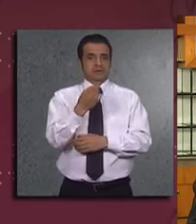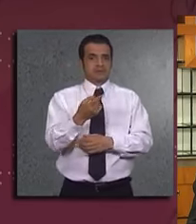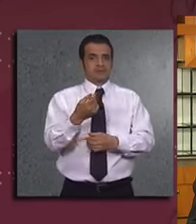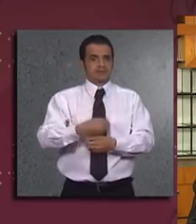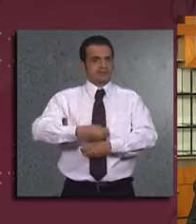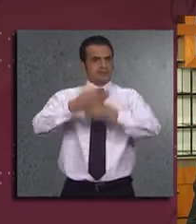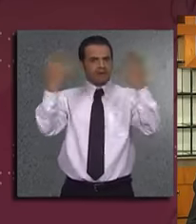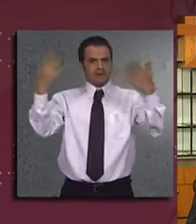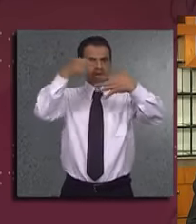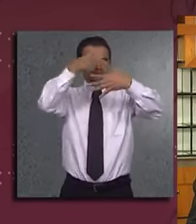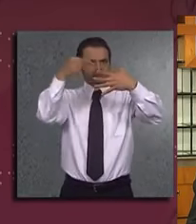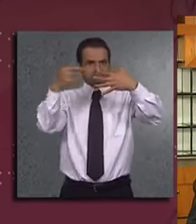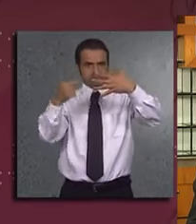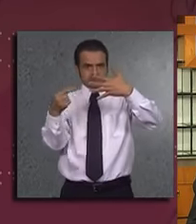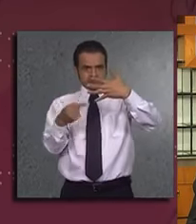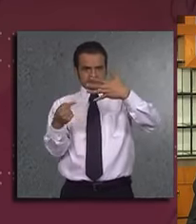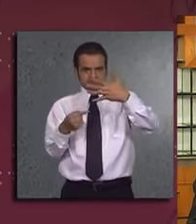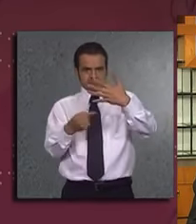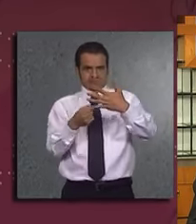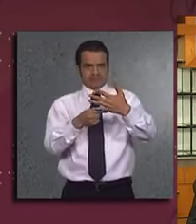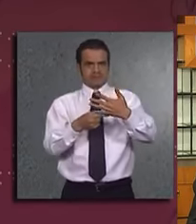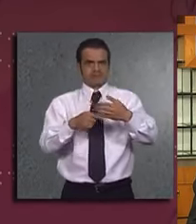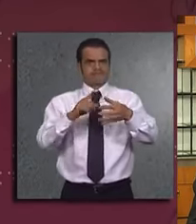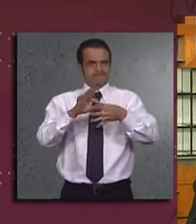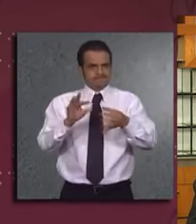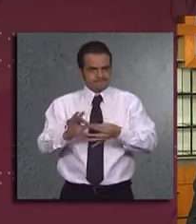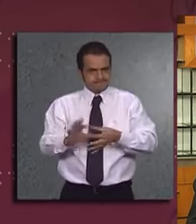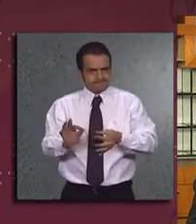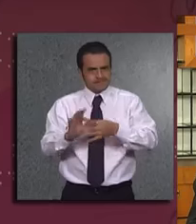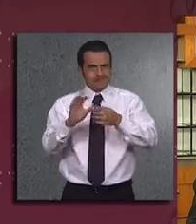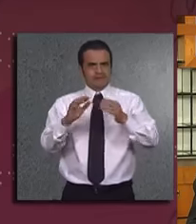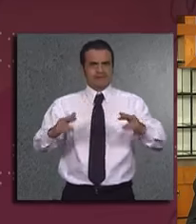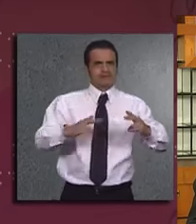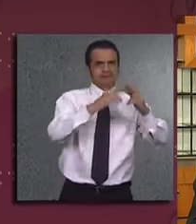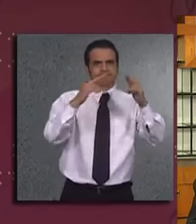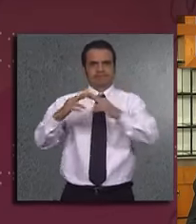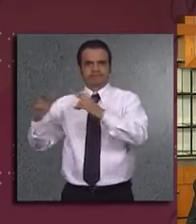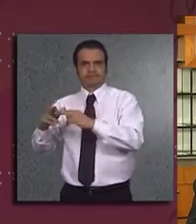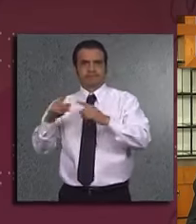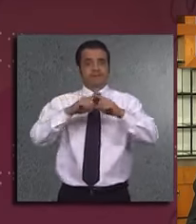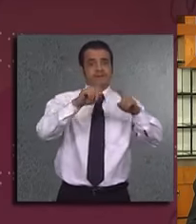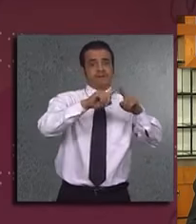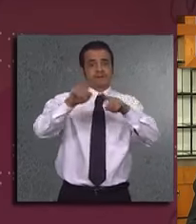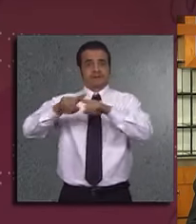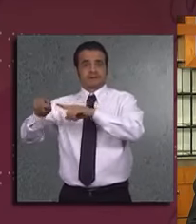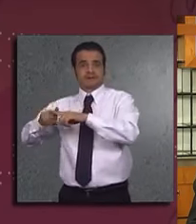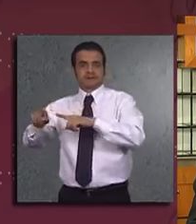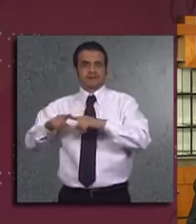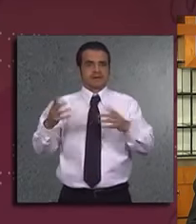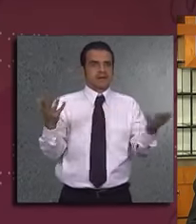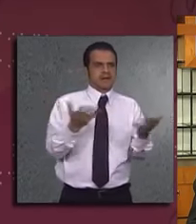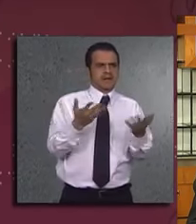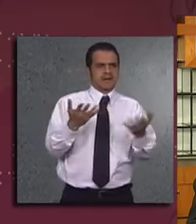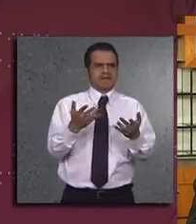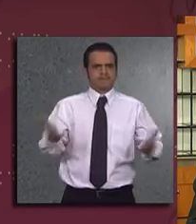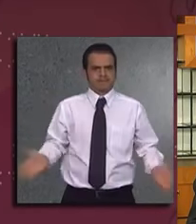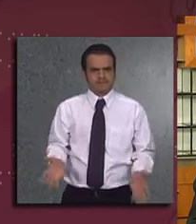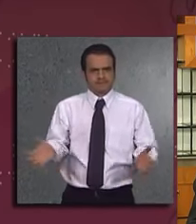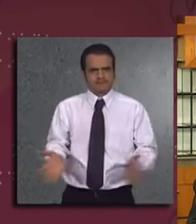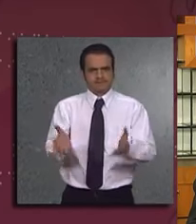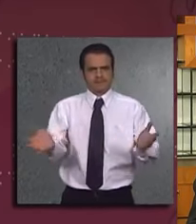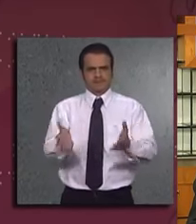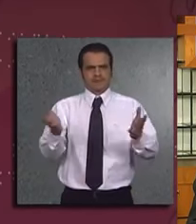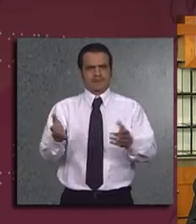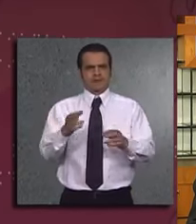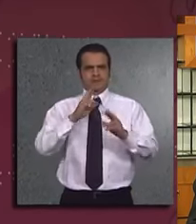Dice expresamente en el párrafo 3 del artículo 1, todas las instituciones en el ámbito de su competencia tienen